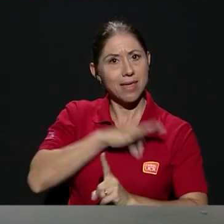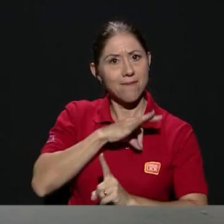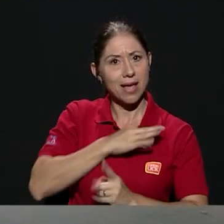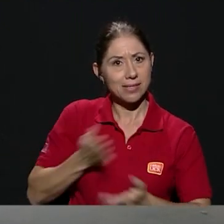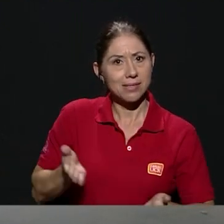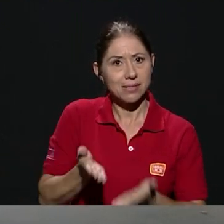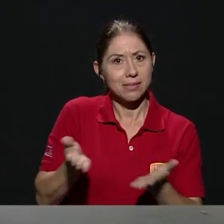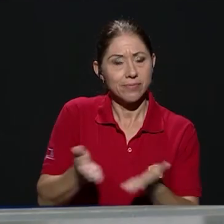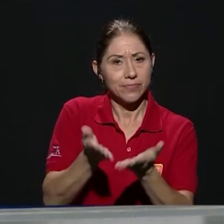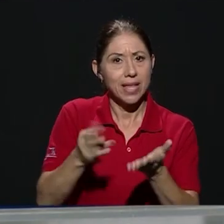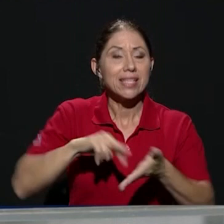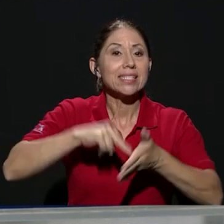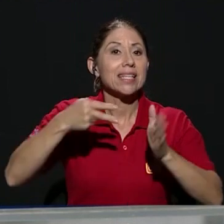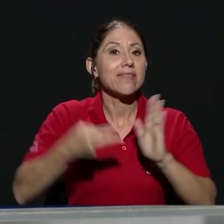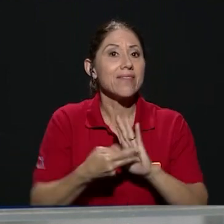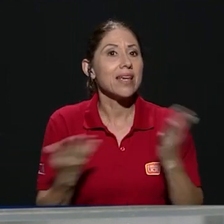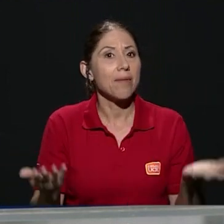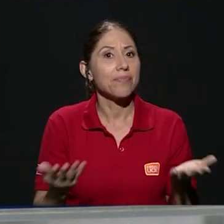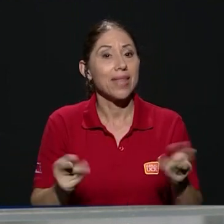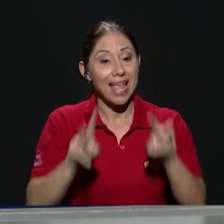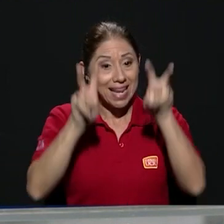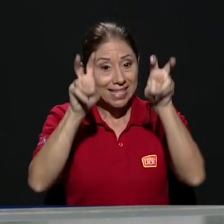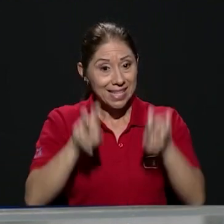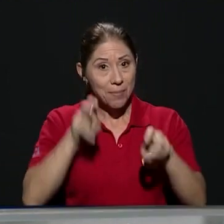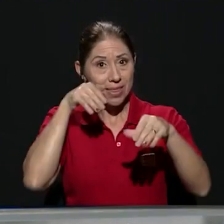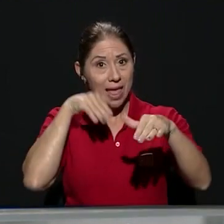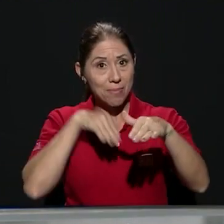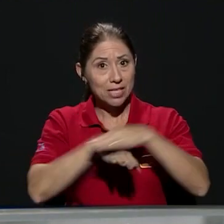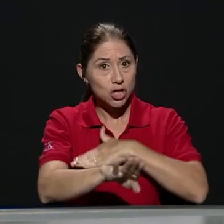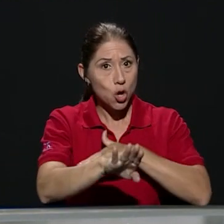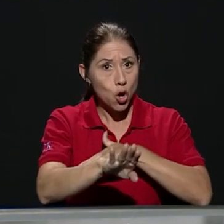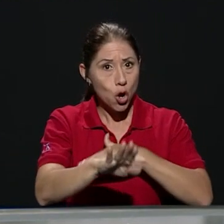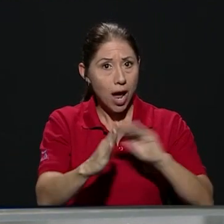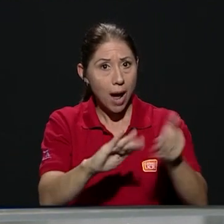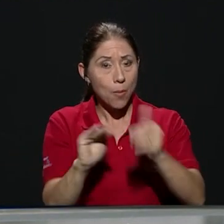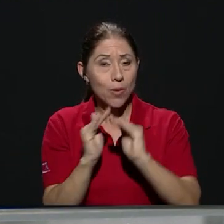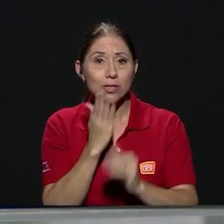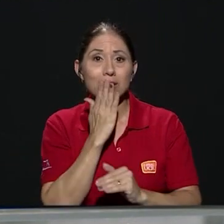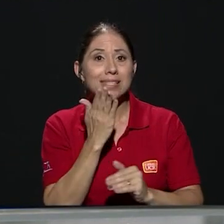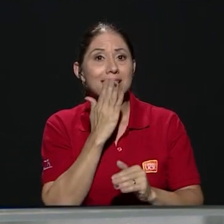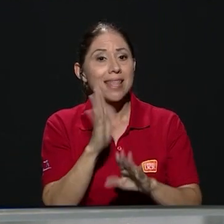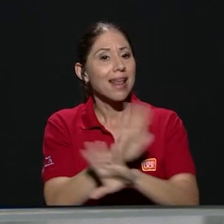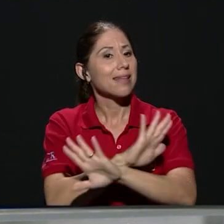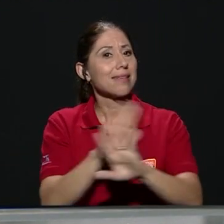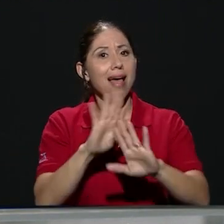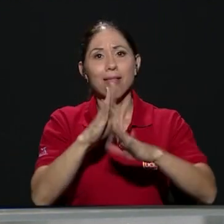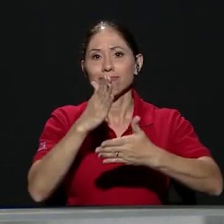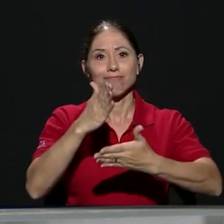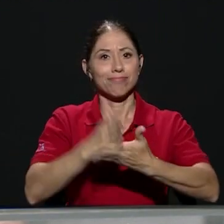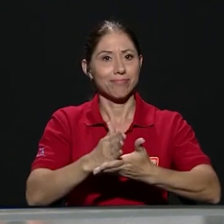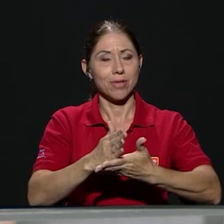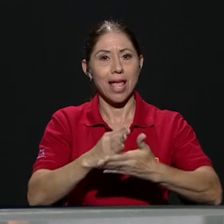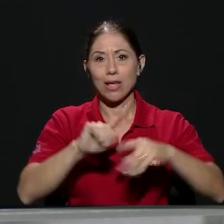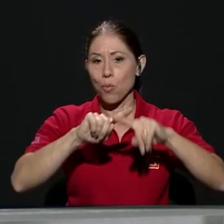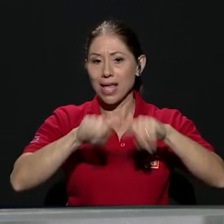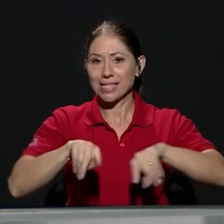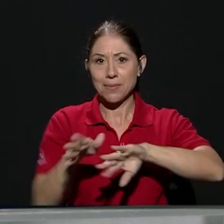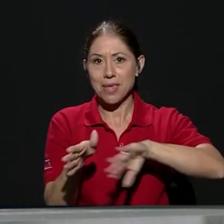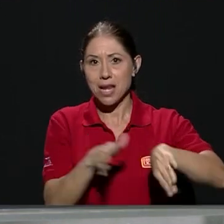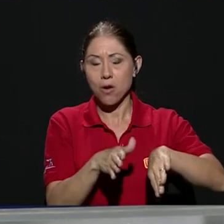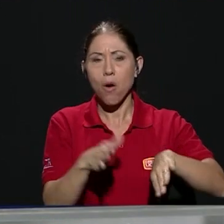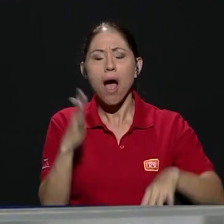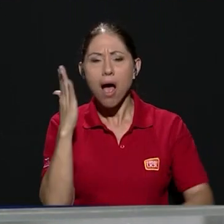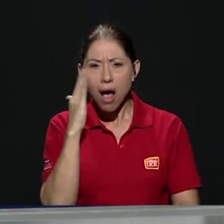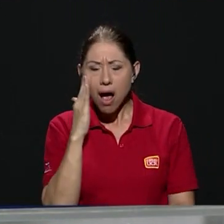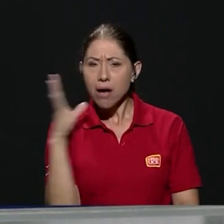ese eximir del examen de admisión a poblaciones indígenas, comenzamos a detectar cómo se nos acercaban